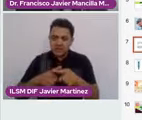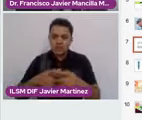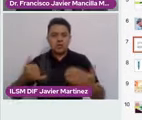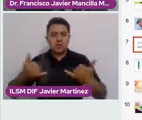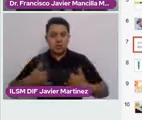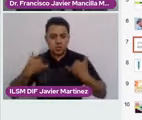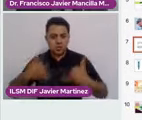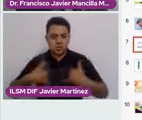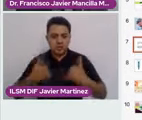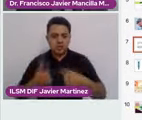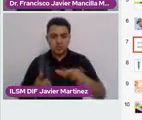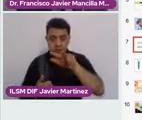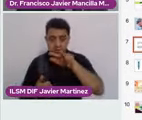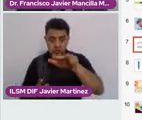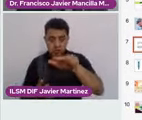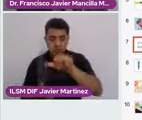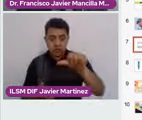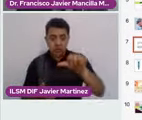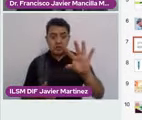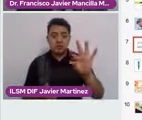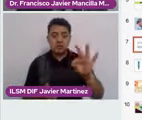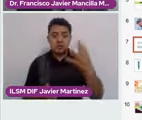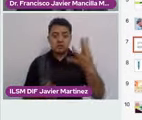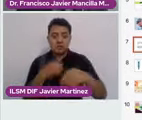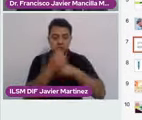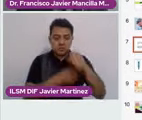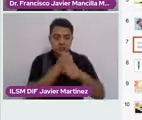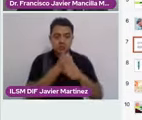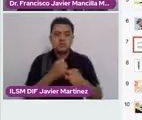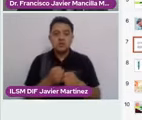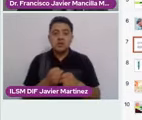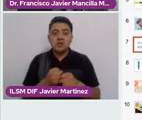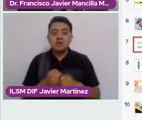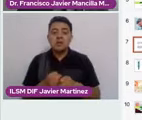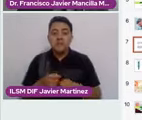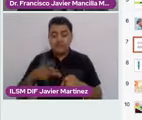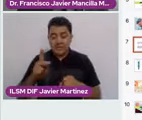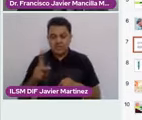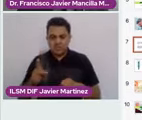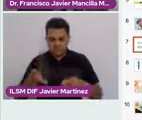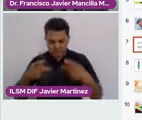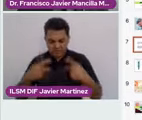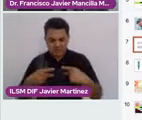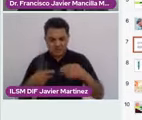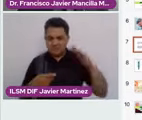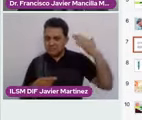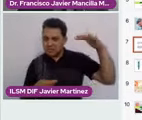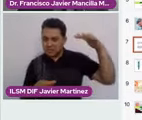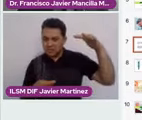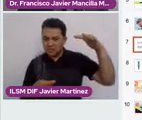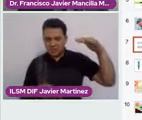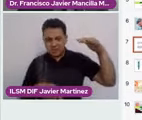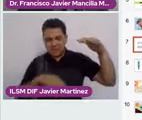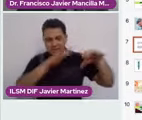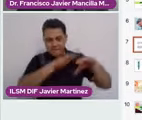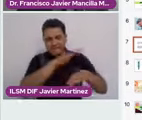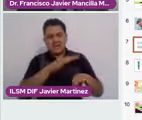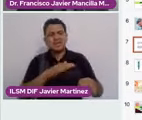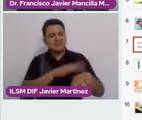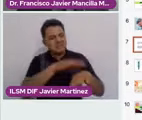que las personas adultas mayores, ¿sí?, son las que tienen más daño al oído. Pues hoy en día esa pirámide está a